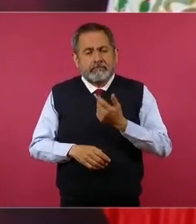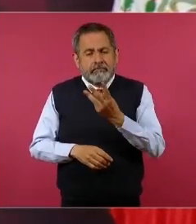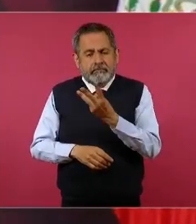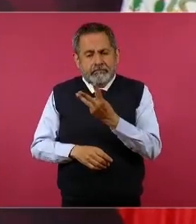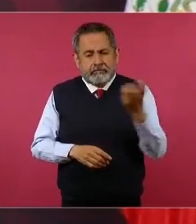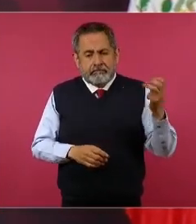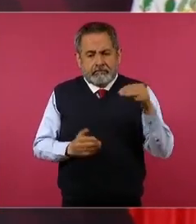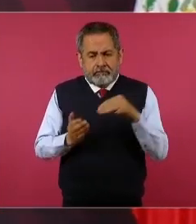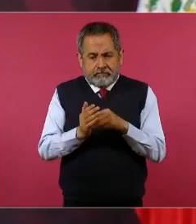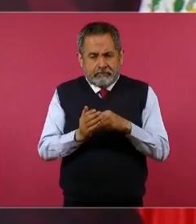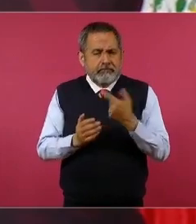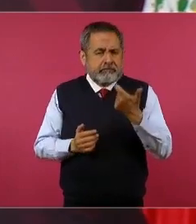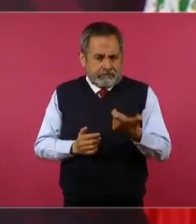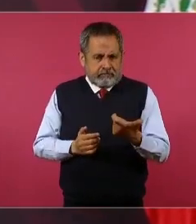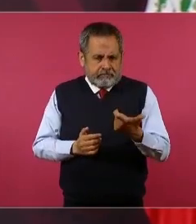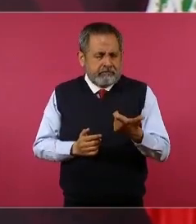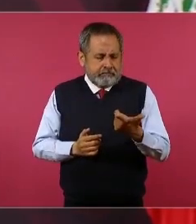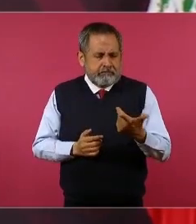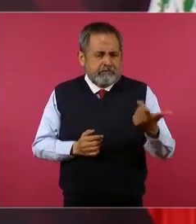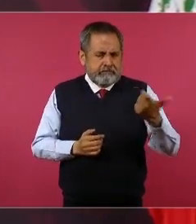300 mil pesos,